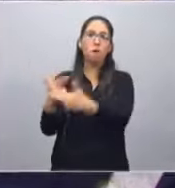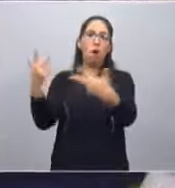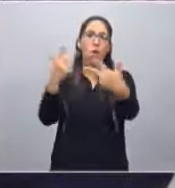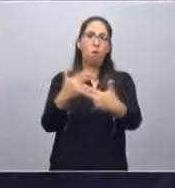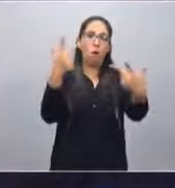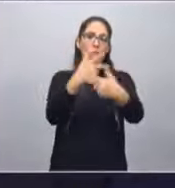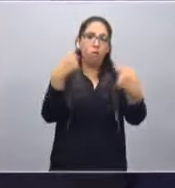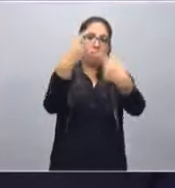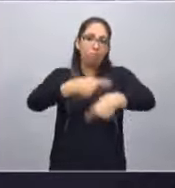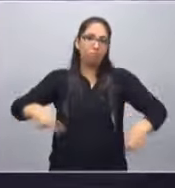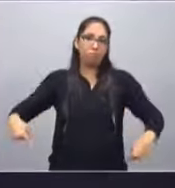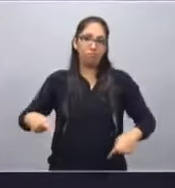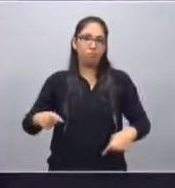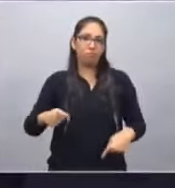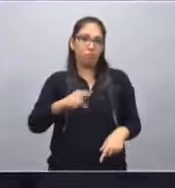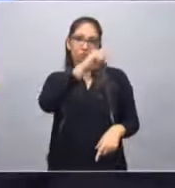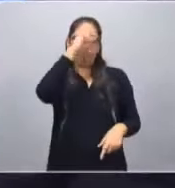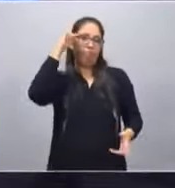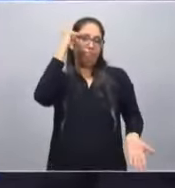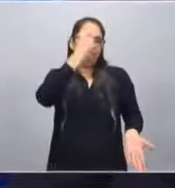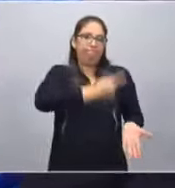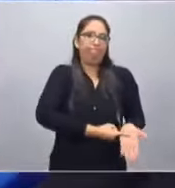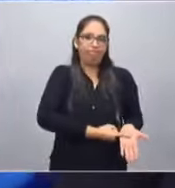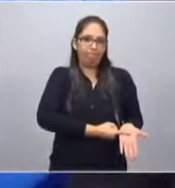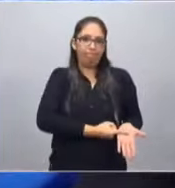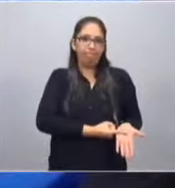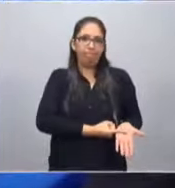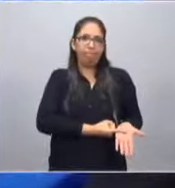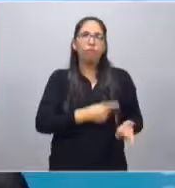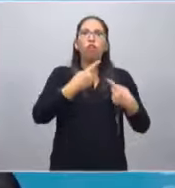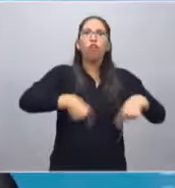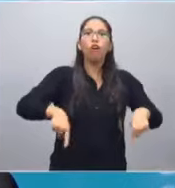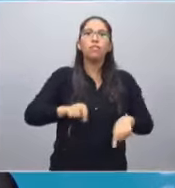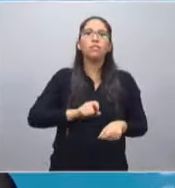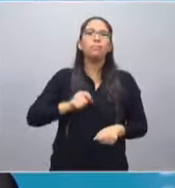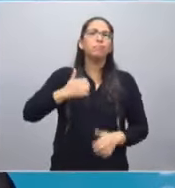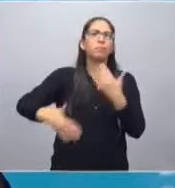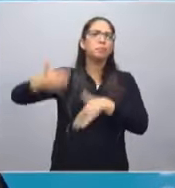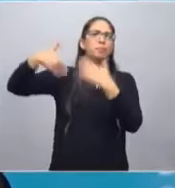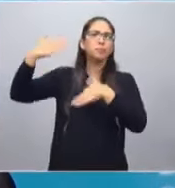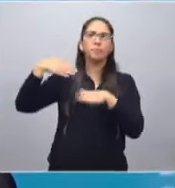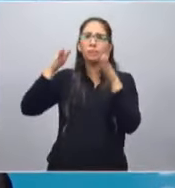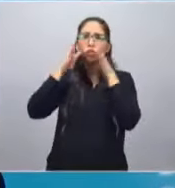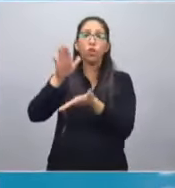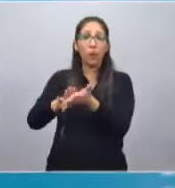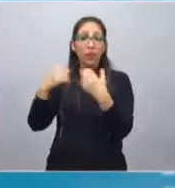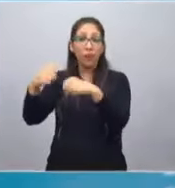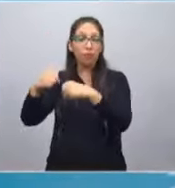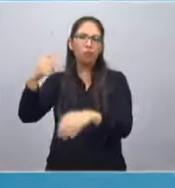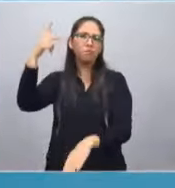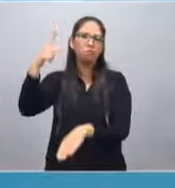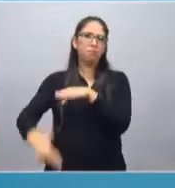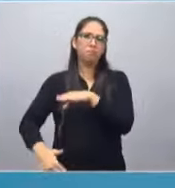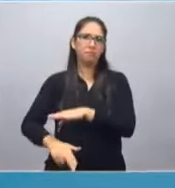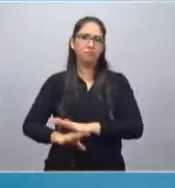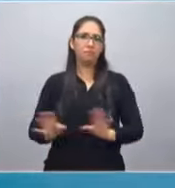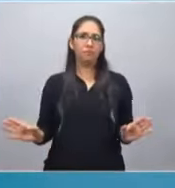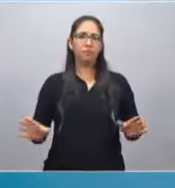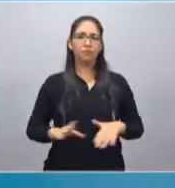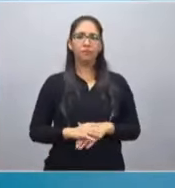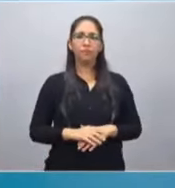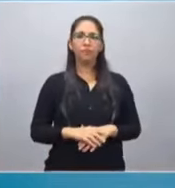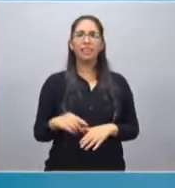desde el gobierno nacional las políticas históricas destinadas al deporte recién lo decía